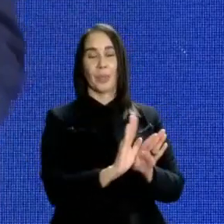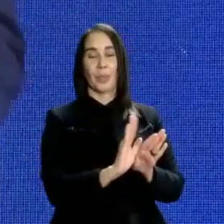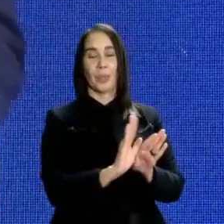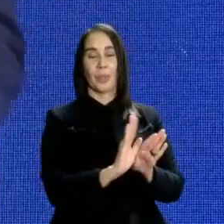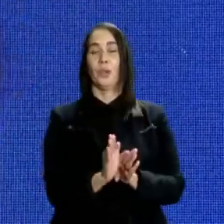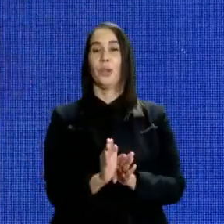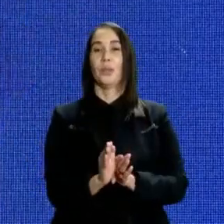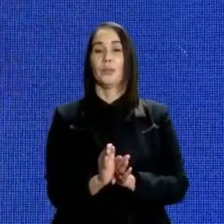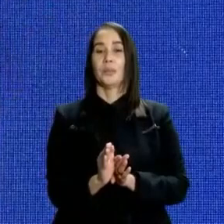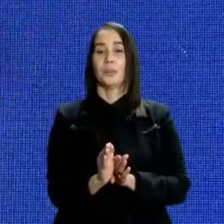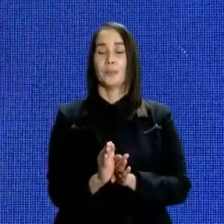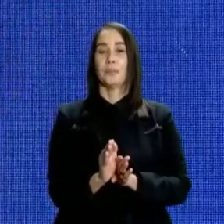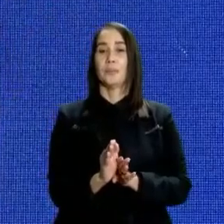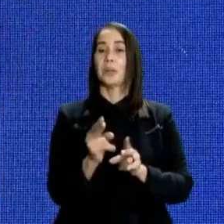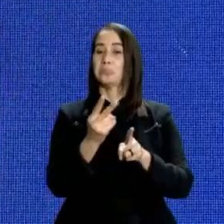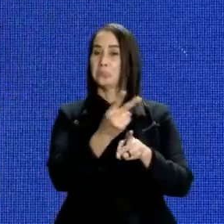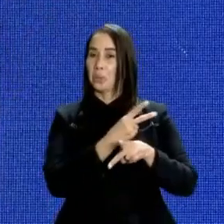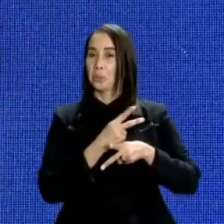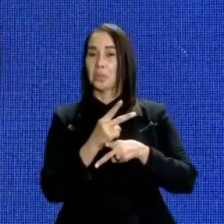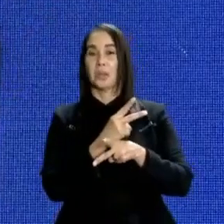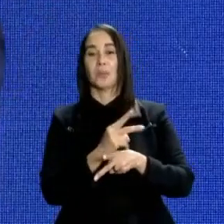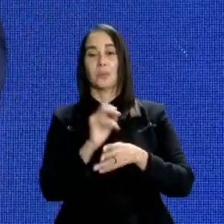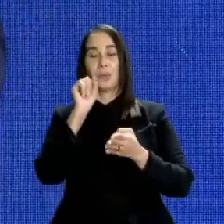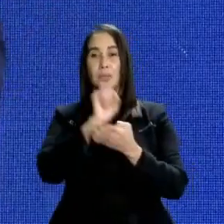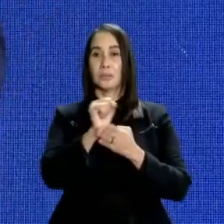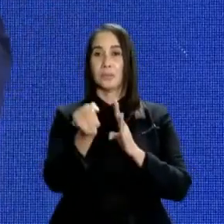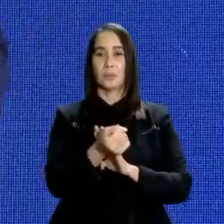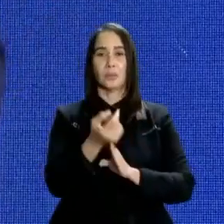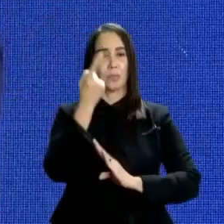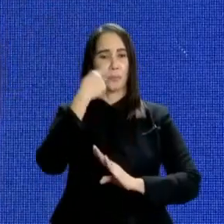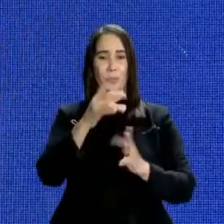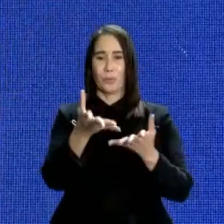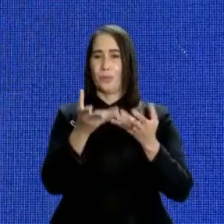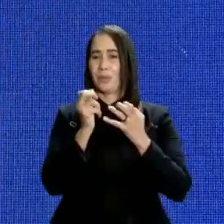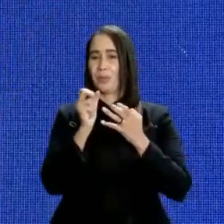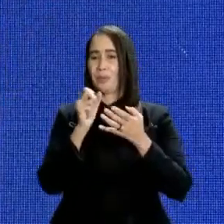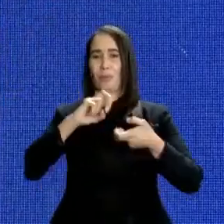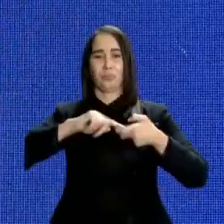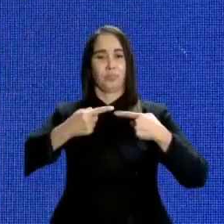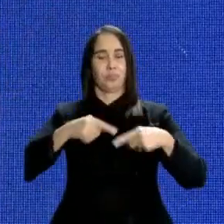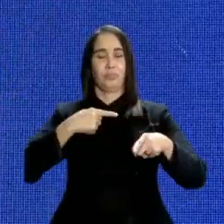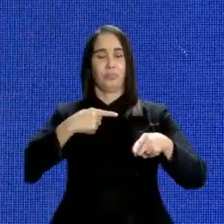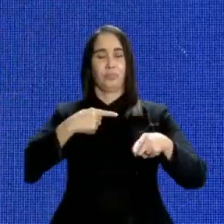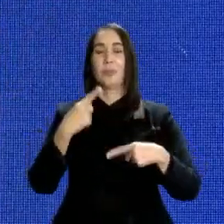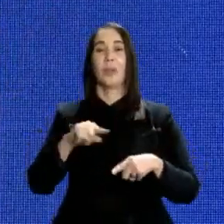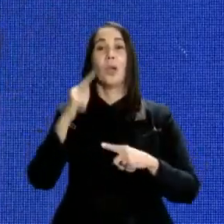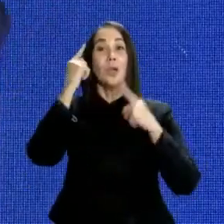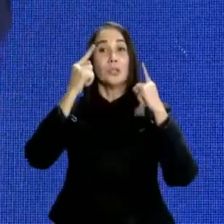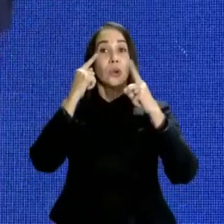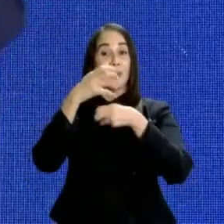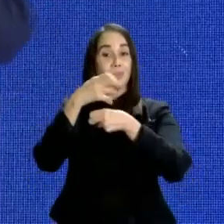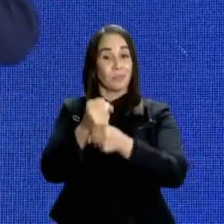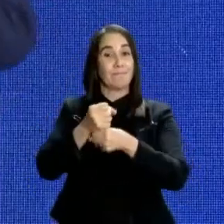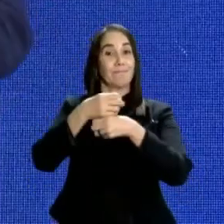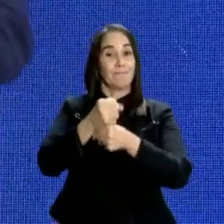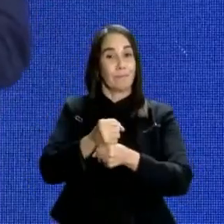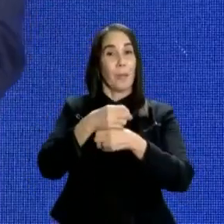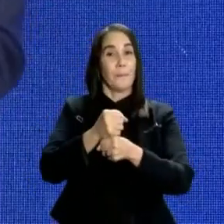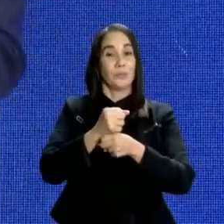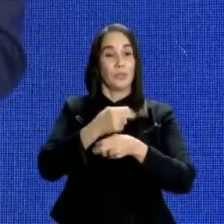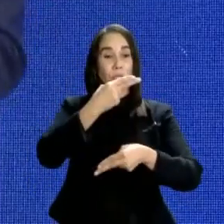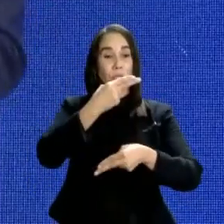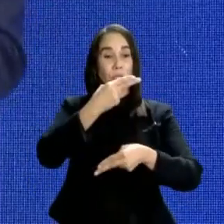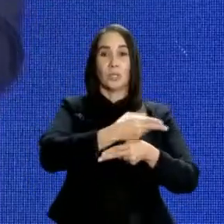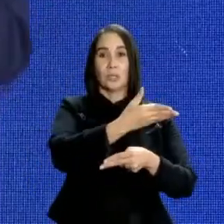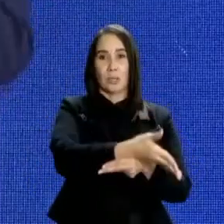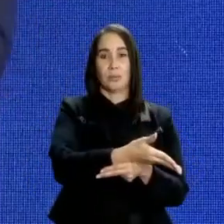como una forma de disuadir cualquier situación, pero no esperamos mayores situaciones. Lo que yo pienso es que va a haber una presión bien grande de los